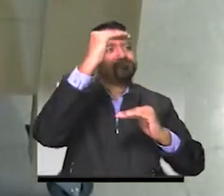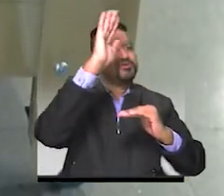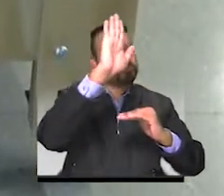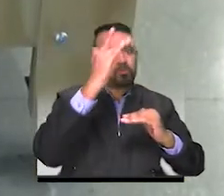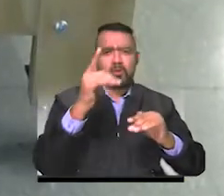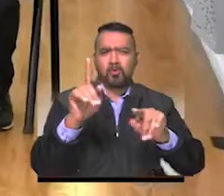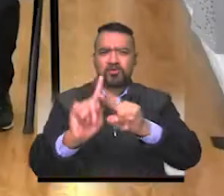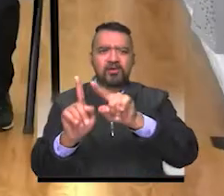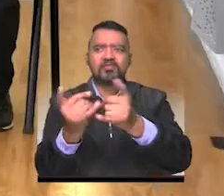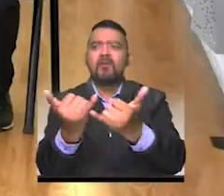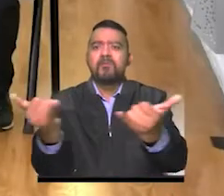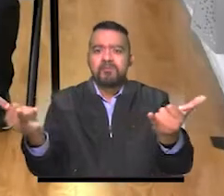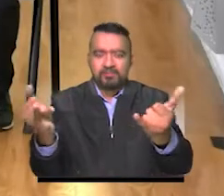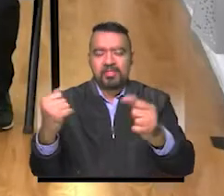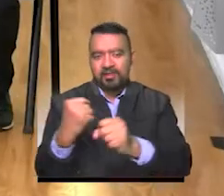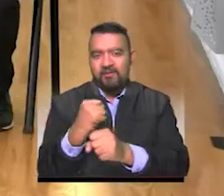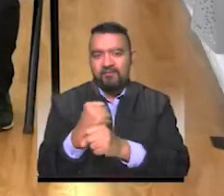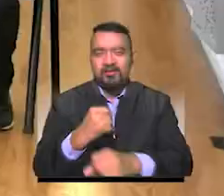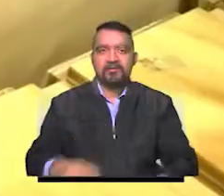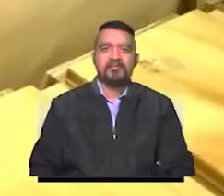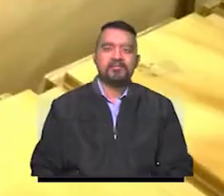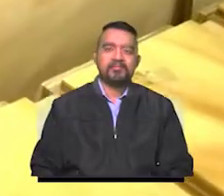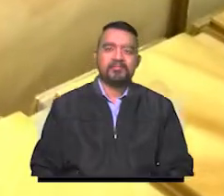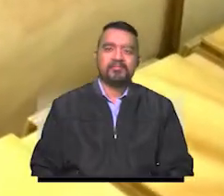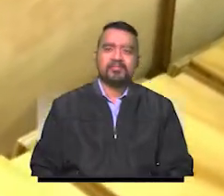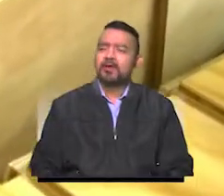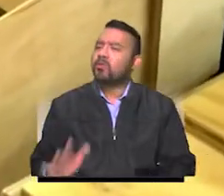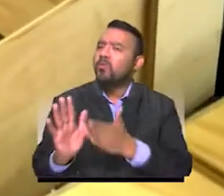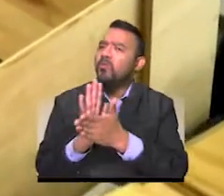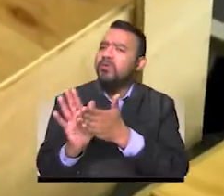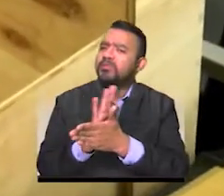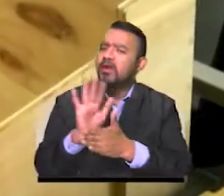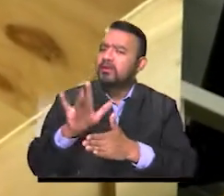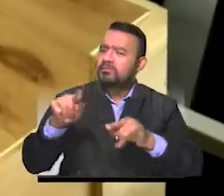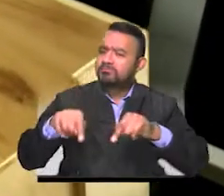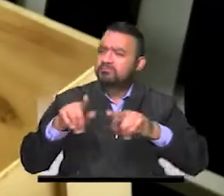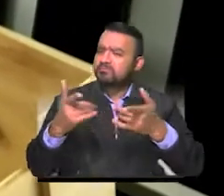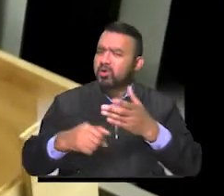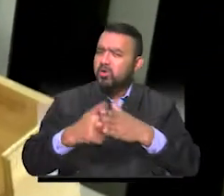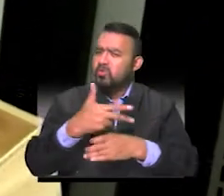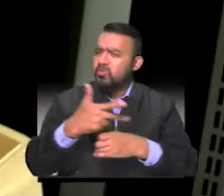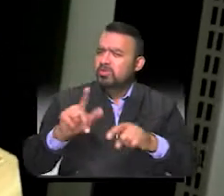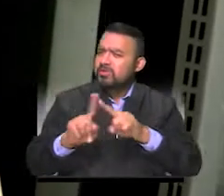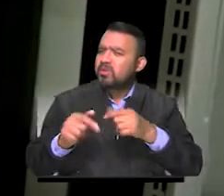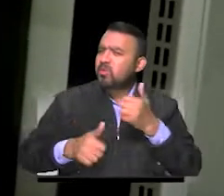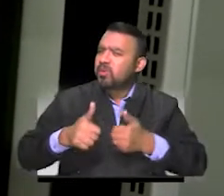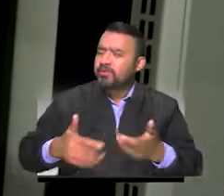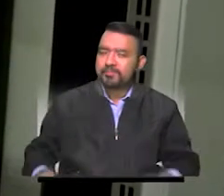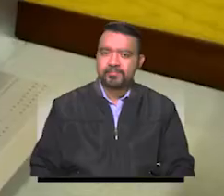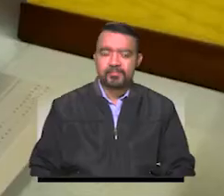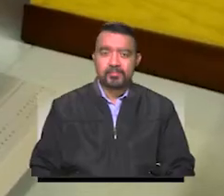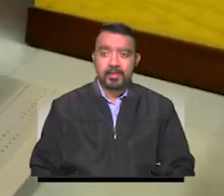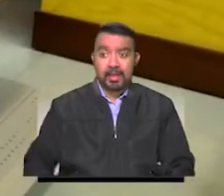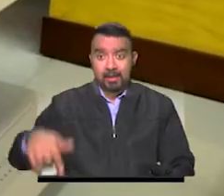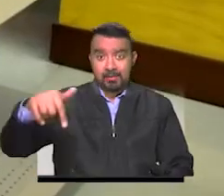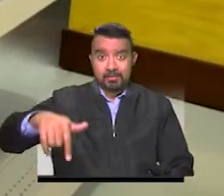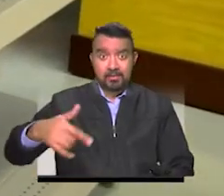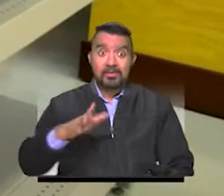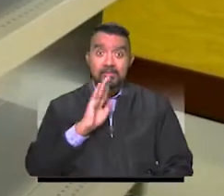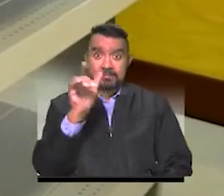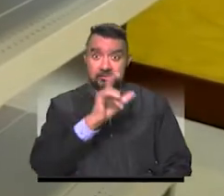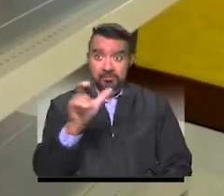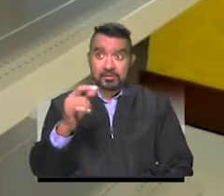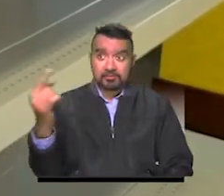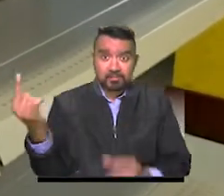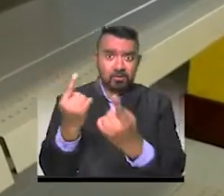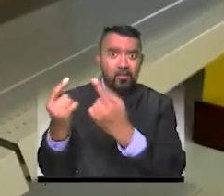de distribución. Gerente, pero hablemos un poco más de esa línea de productos que se manejan acá. Nosotros, ¿quiénes son nuestros clientes? Por ejemplo, El